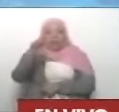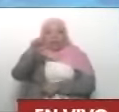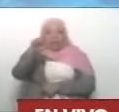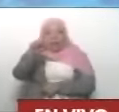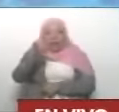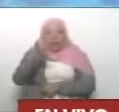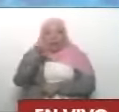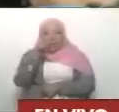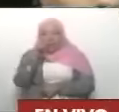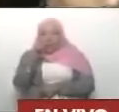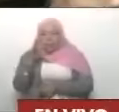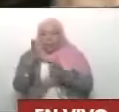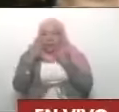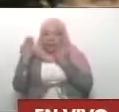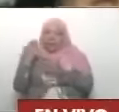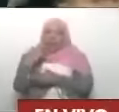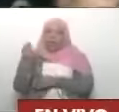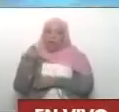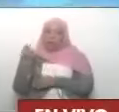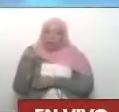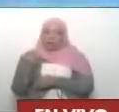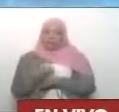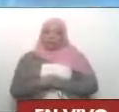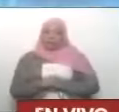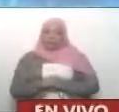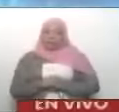está, bueno, acá tenemos, Carlos, acompañándonos.